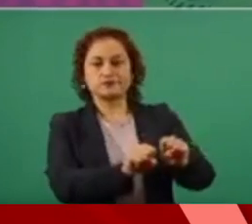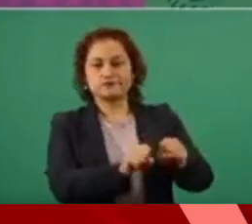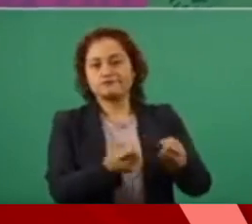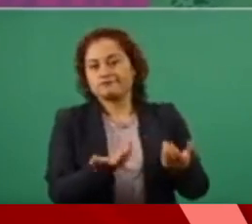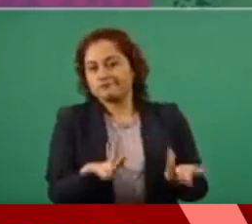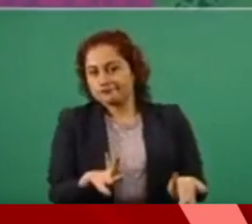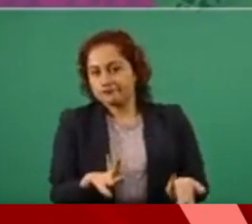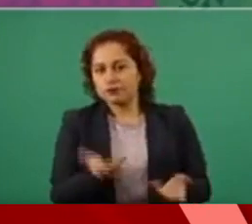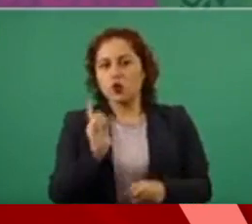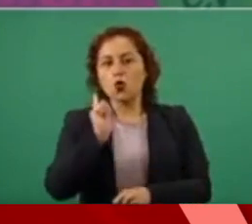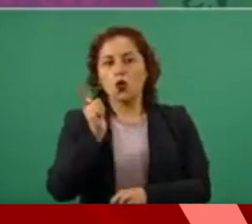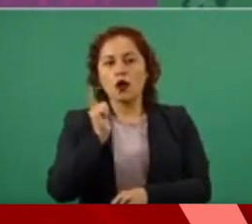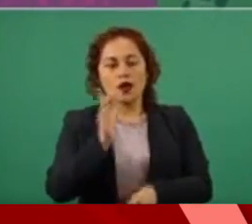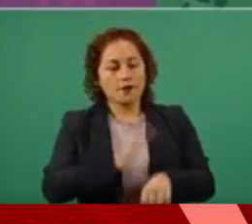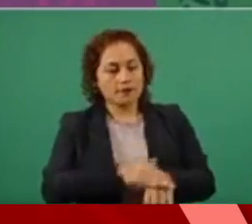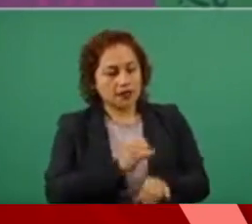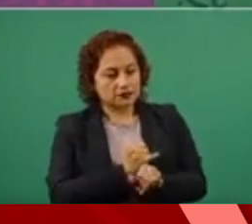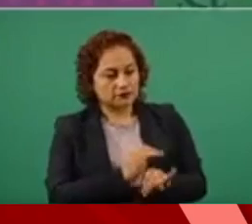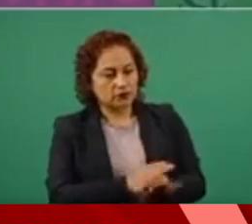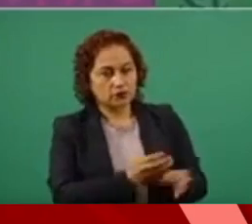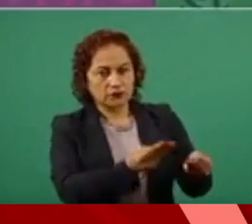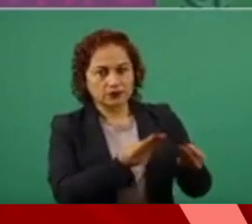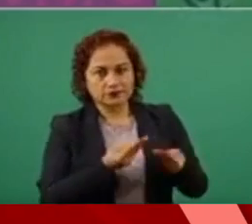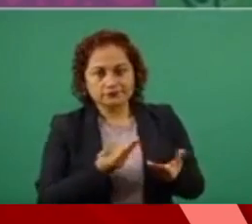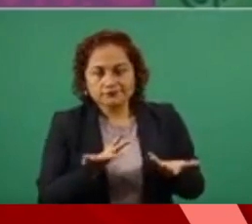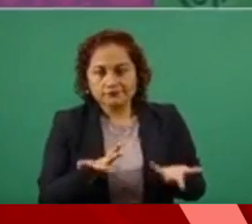ojalá informen más